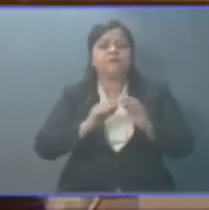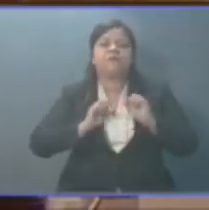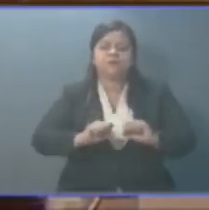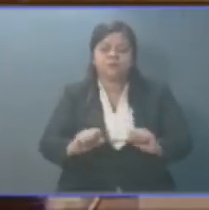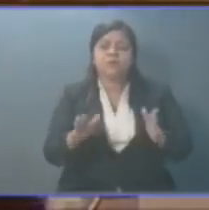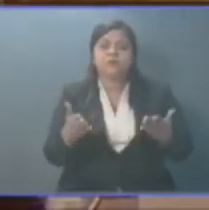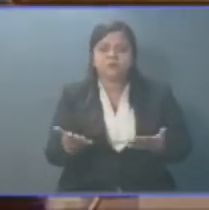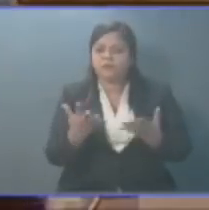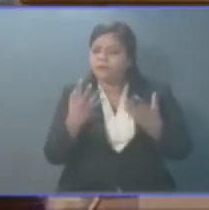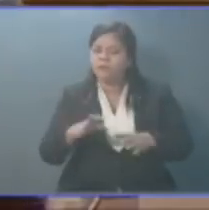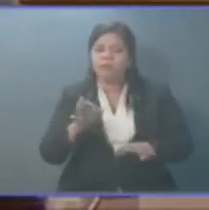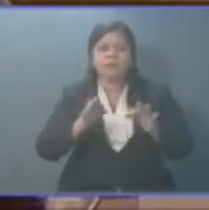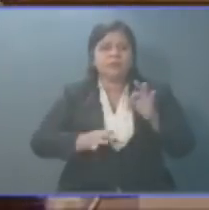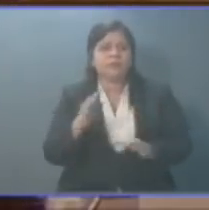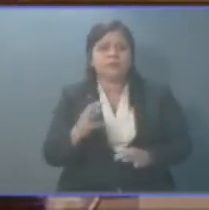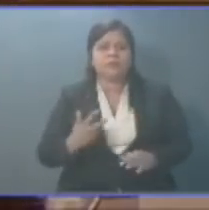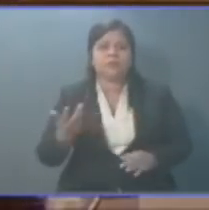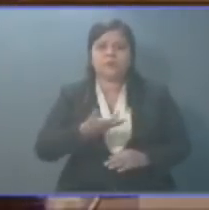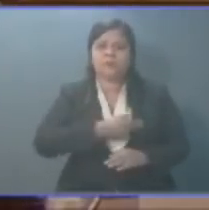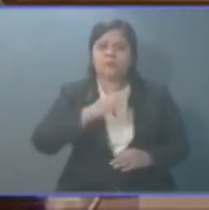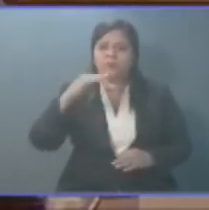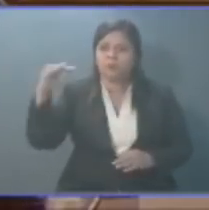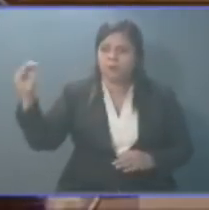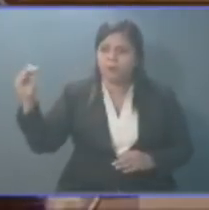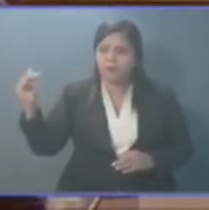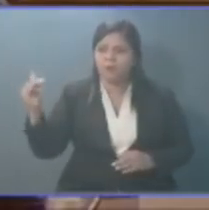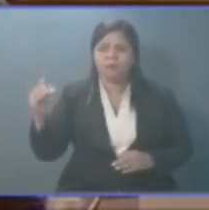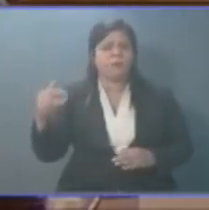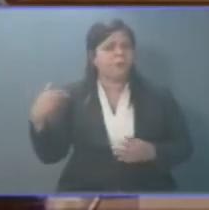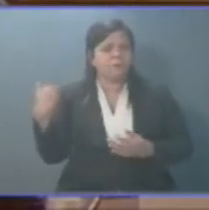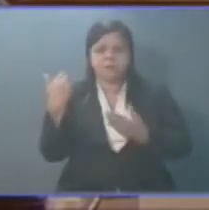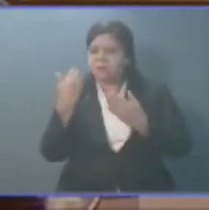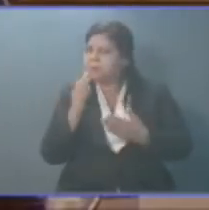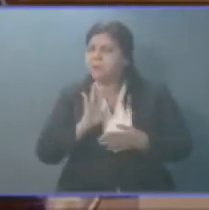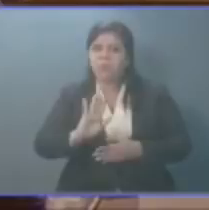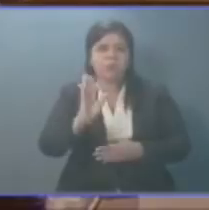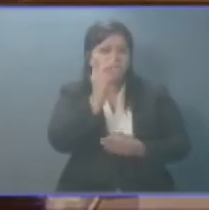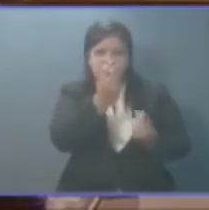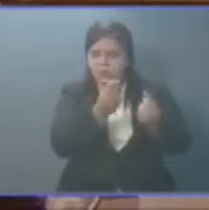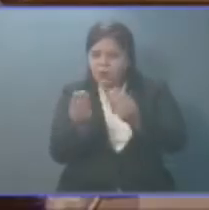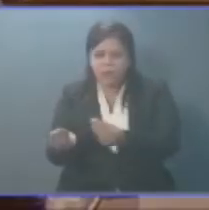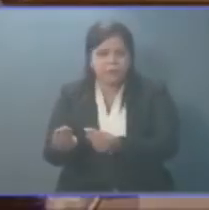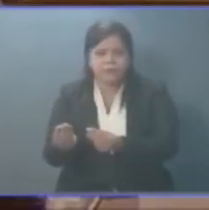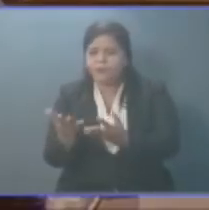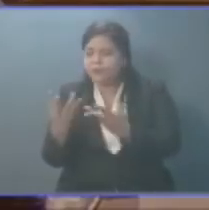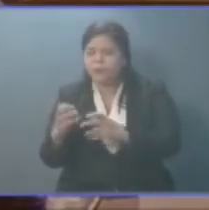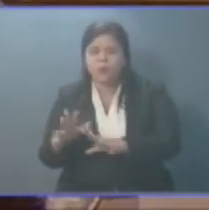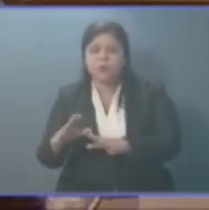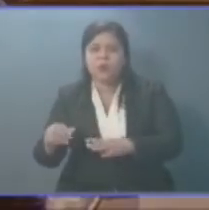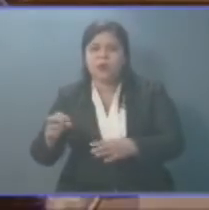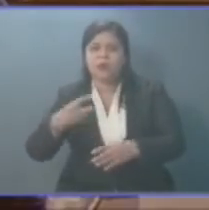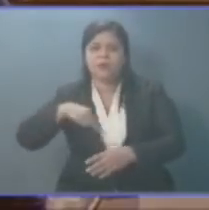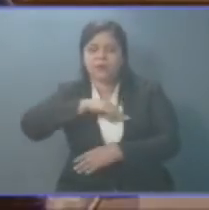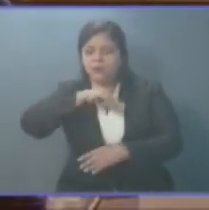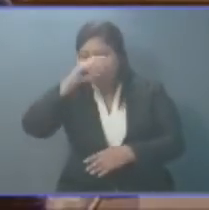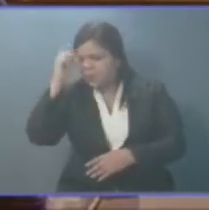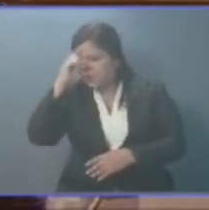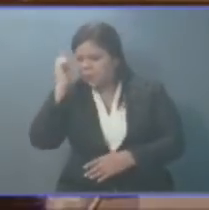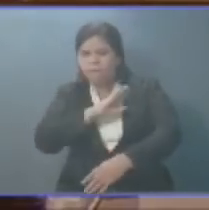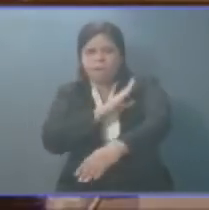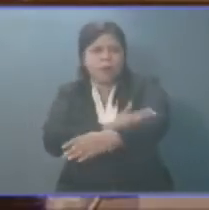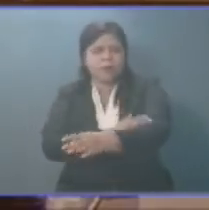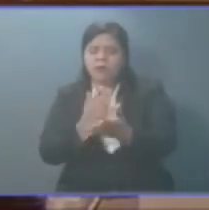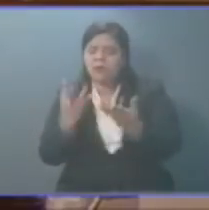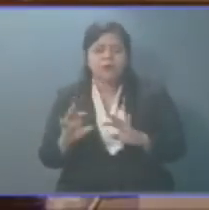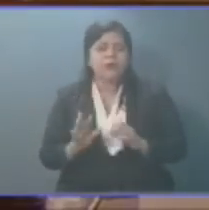la justicia en este país. No le entregaron fondos nunca porque no querían un Ministerio de Trabajo fuerte, porque no querían un